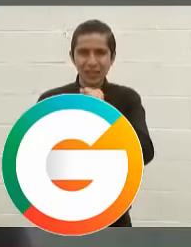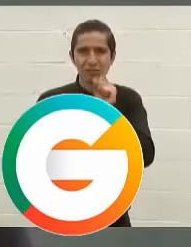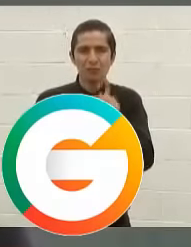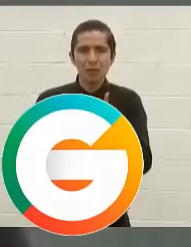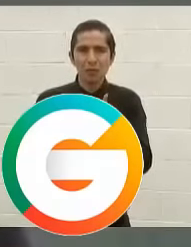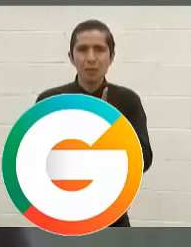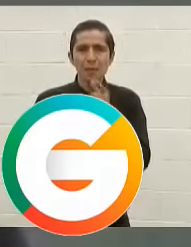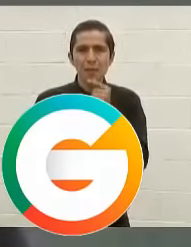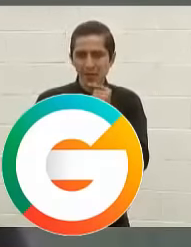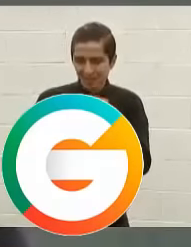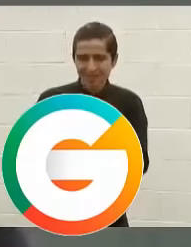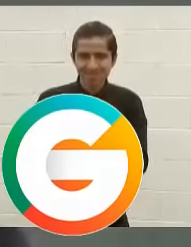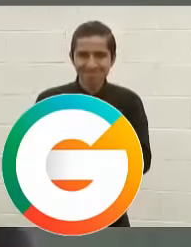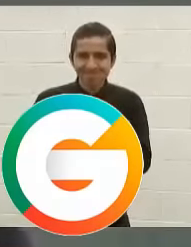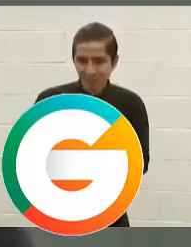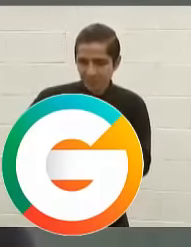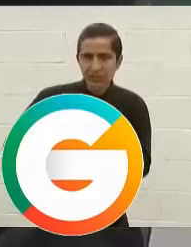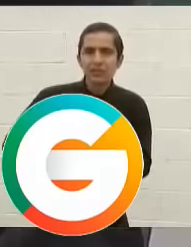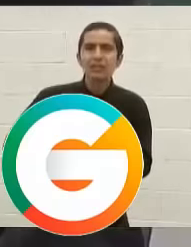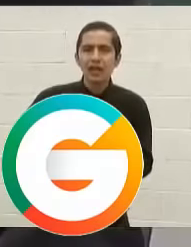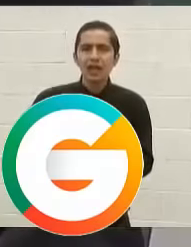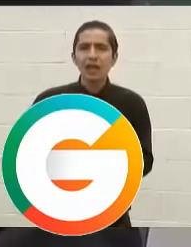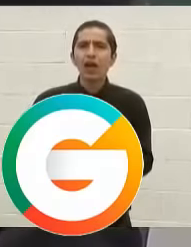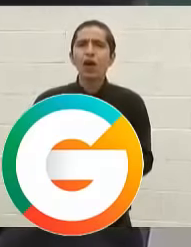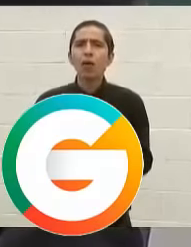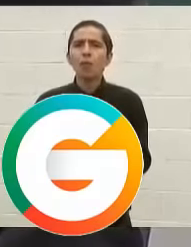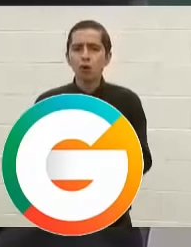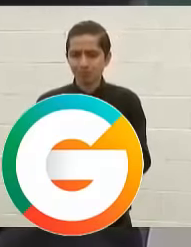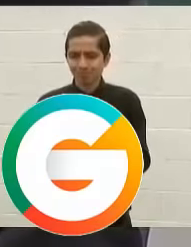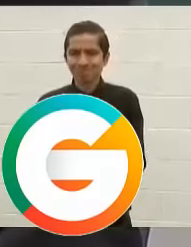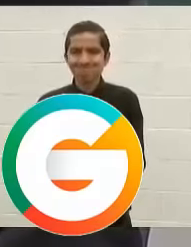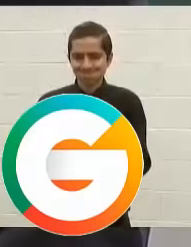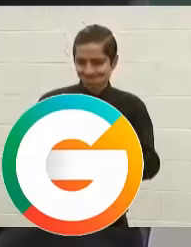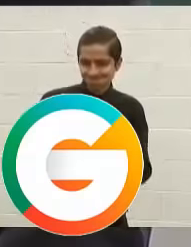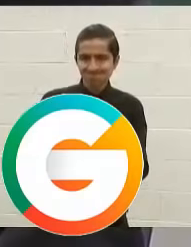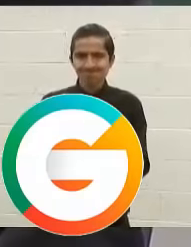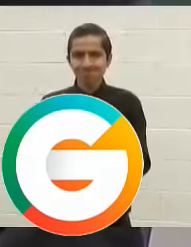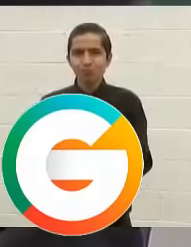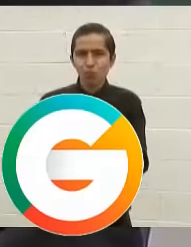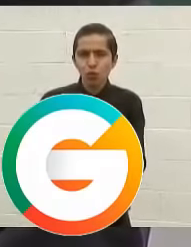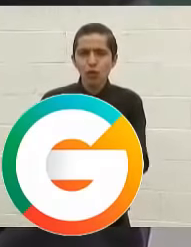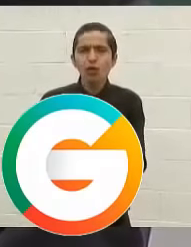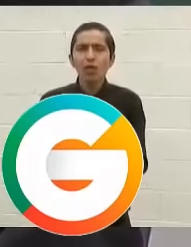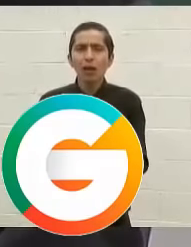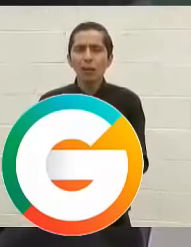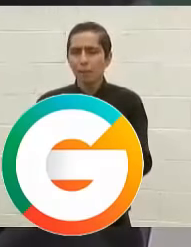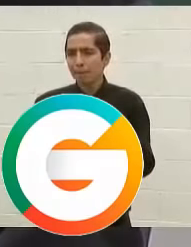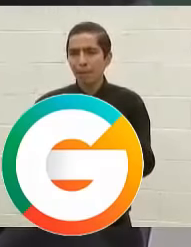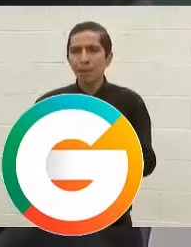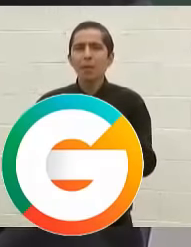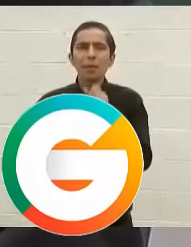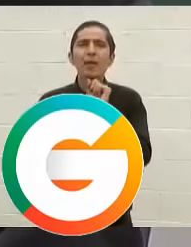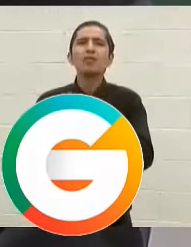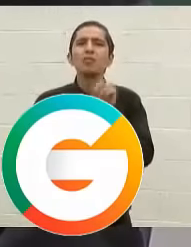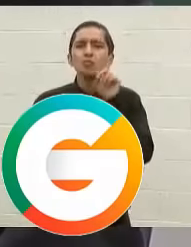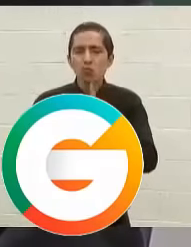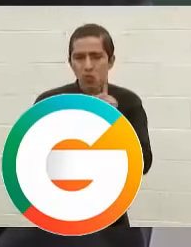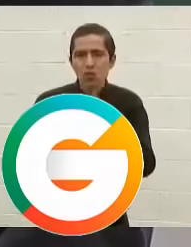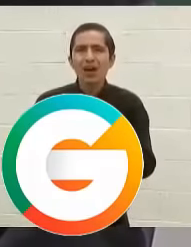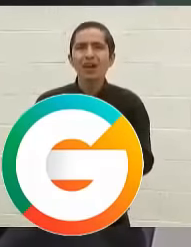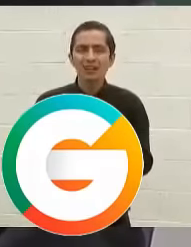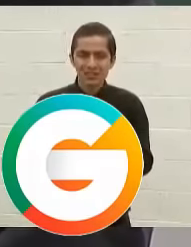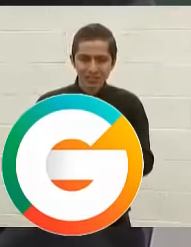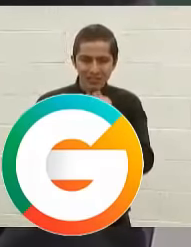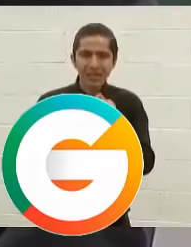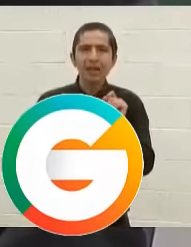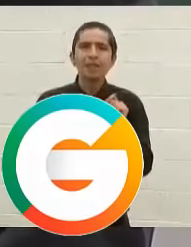Secretaría de Seguridad Ciudadana perdieron la vida y, lamentablemente, también una mujer que transitaba en un